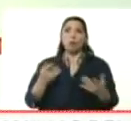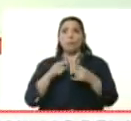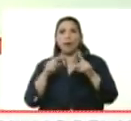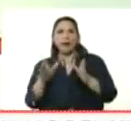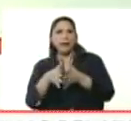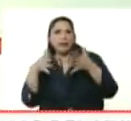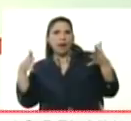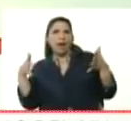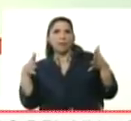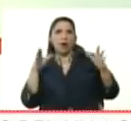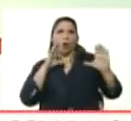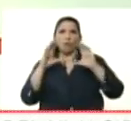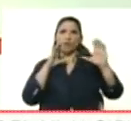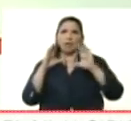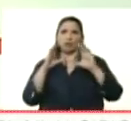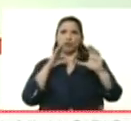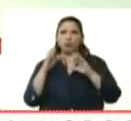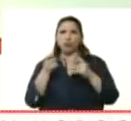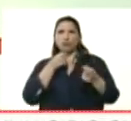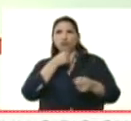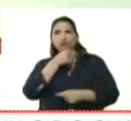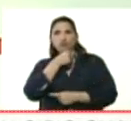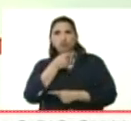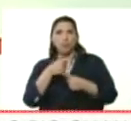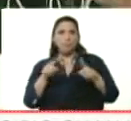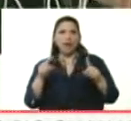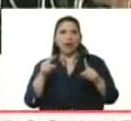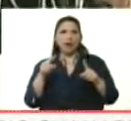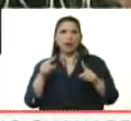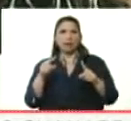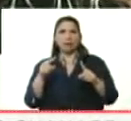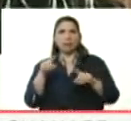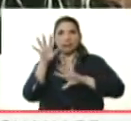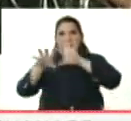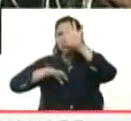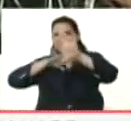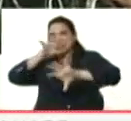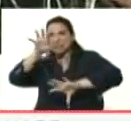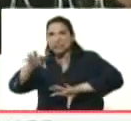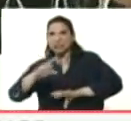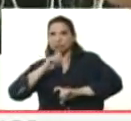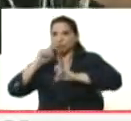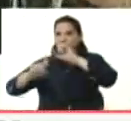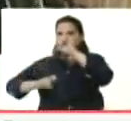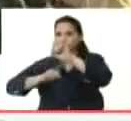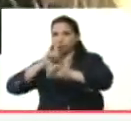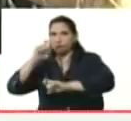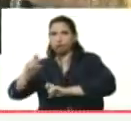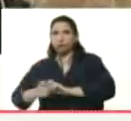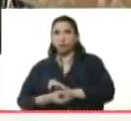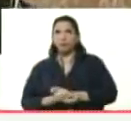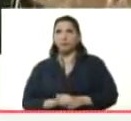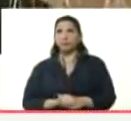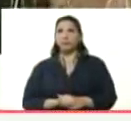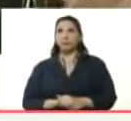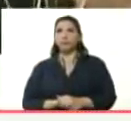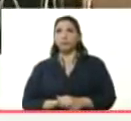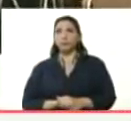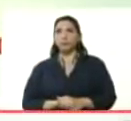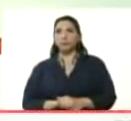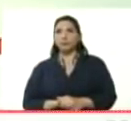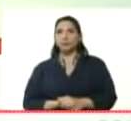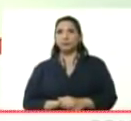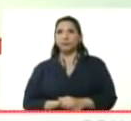grandes medios, para las jaurías. Sí, sí, bueno, para las jaurías. Para las